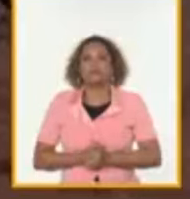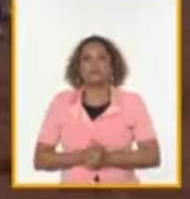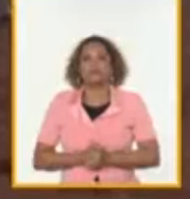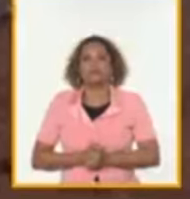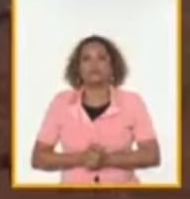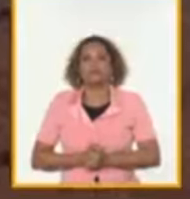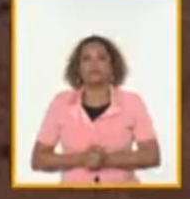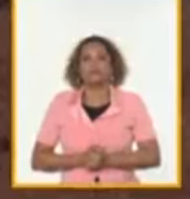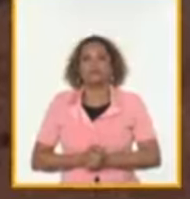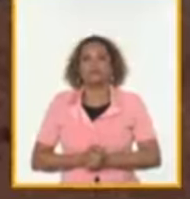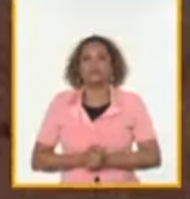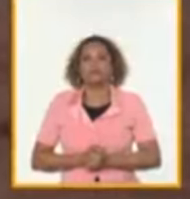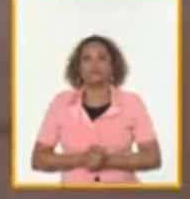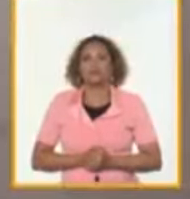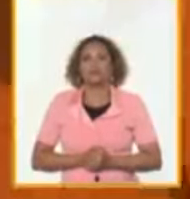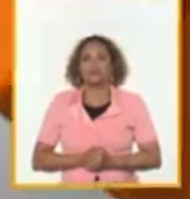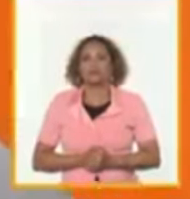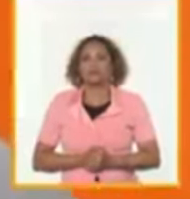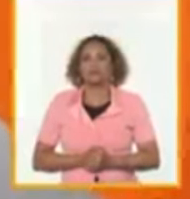espacio